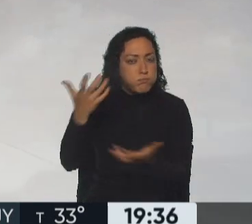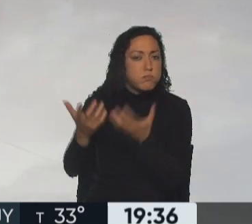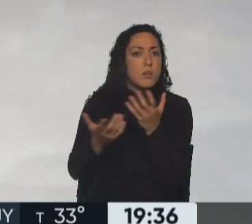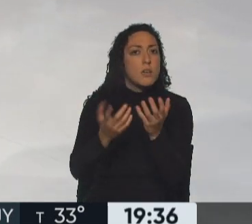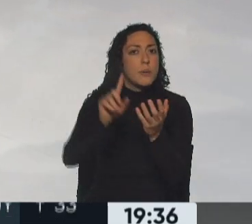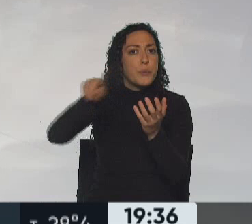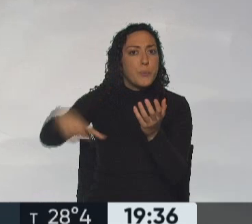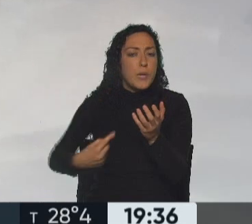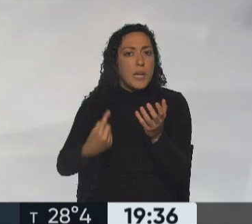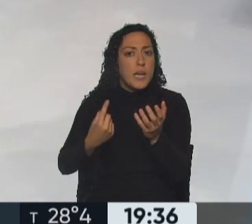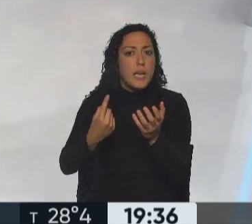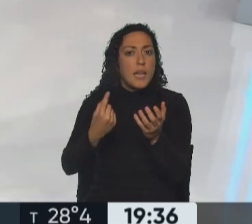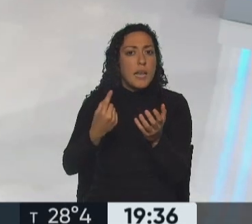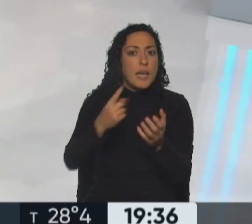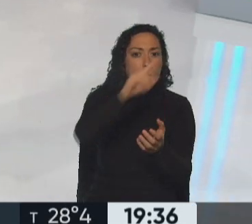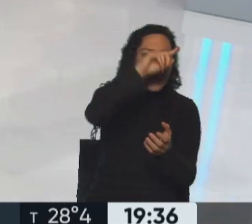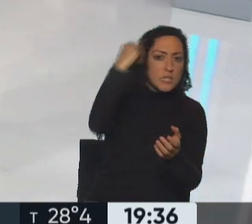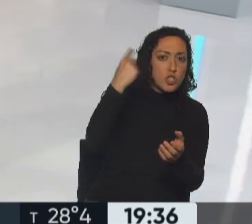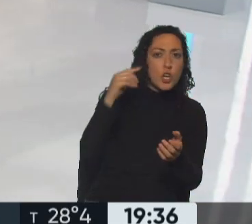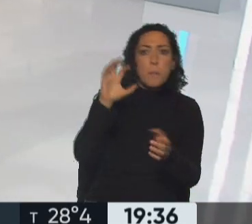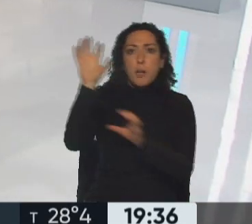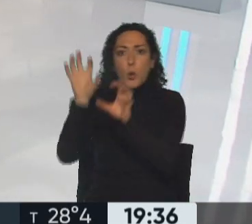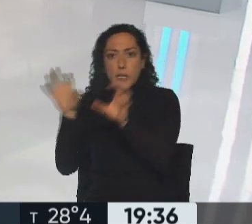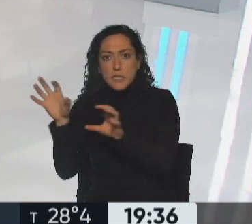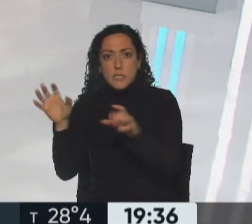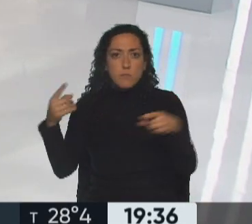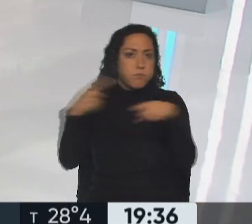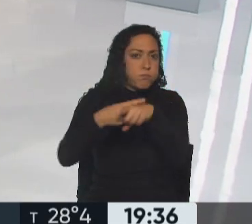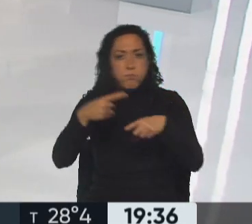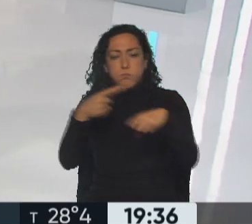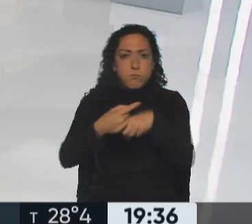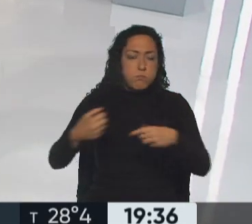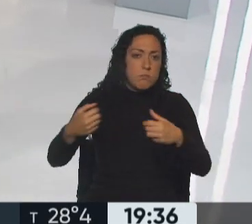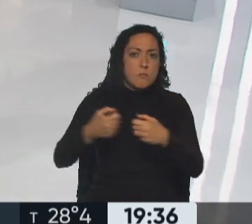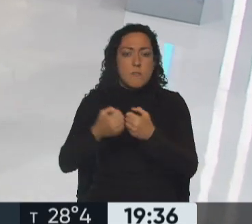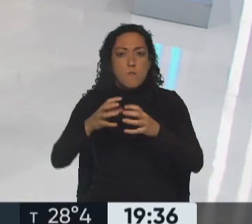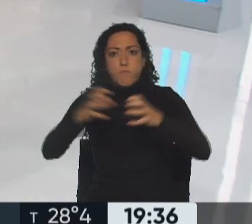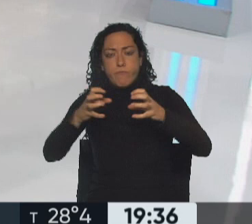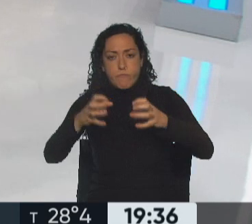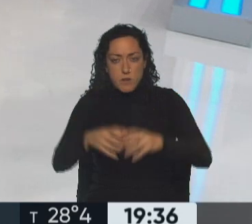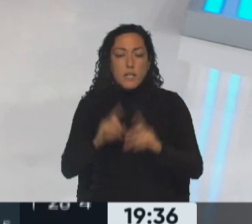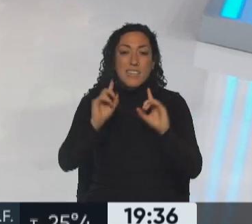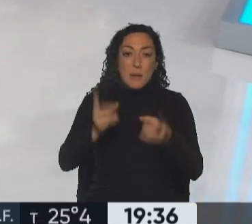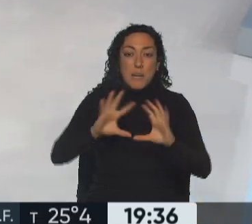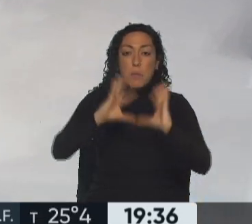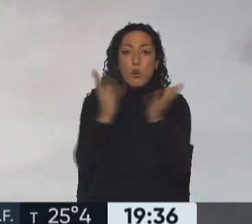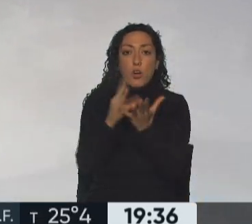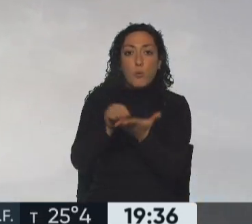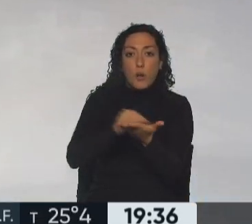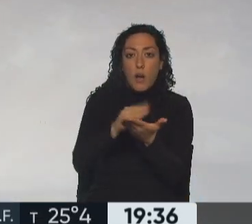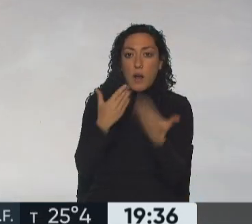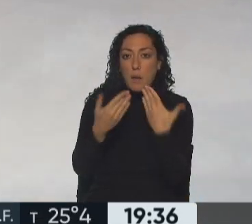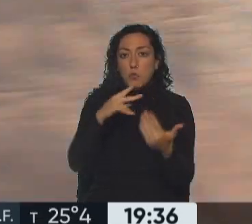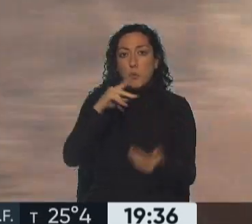provoca fuertes cruces entre nación y provincias. Al respecto, dialogamos con el abogado ambientalista Enrique